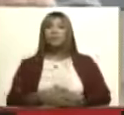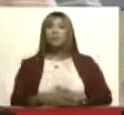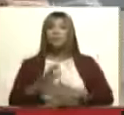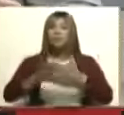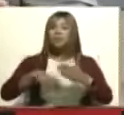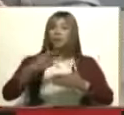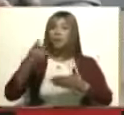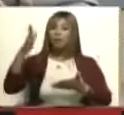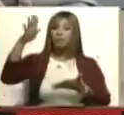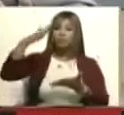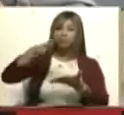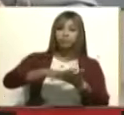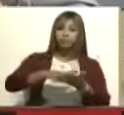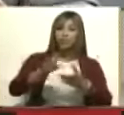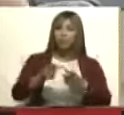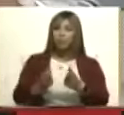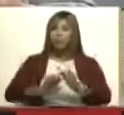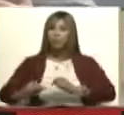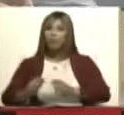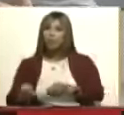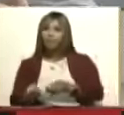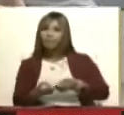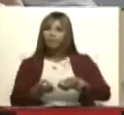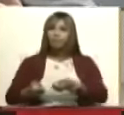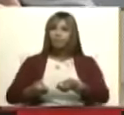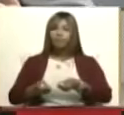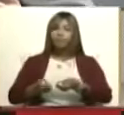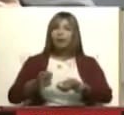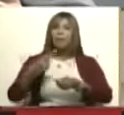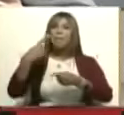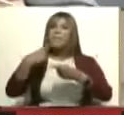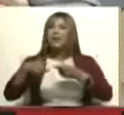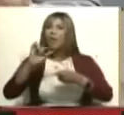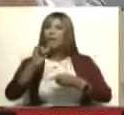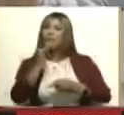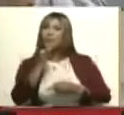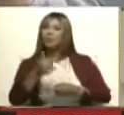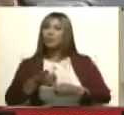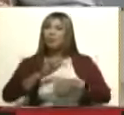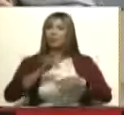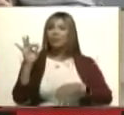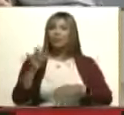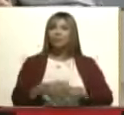luego que él cae fue movido, pero hay un detalle mucho más grave.